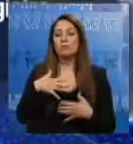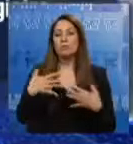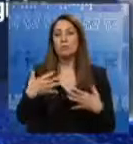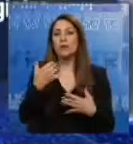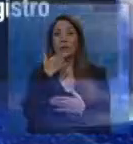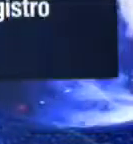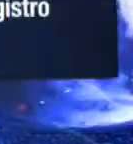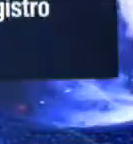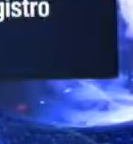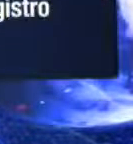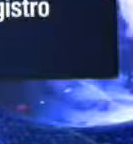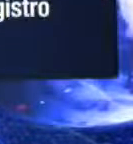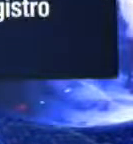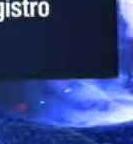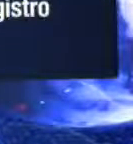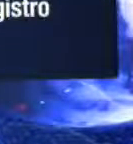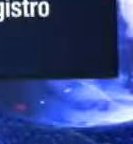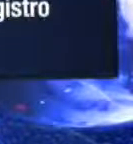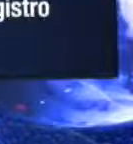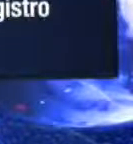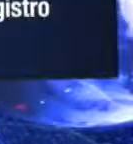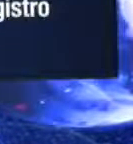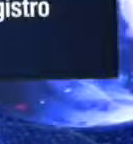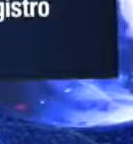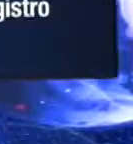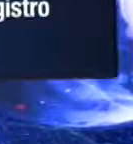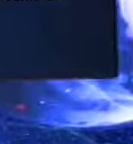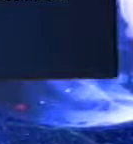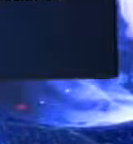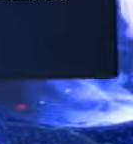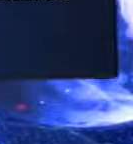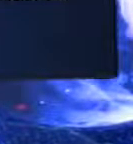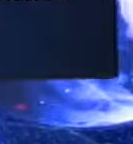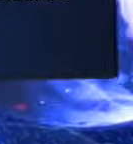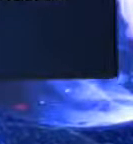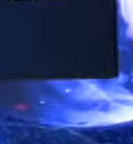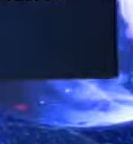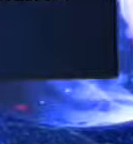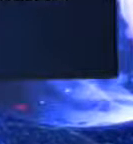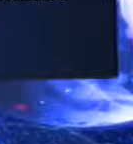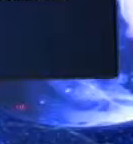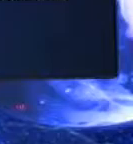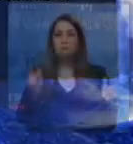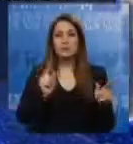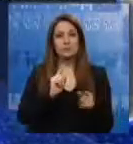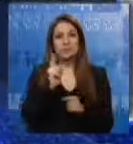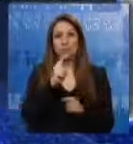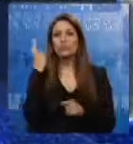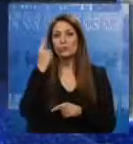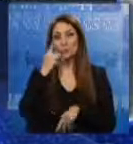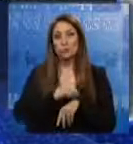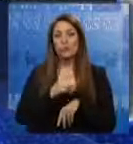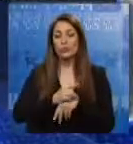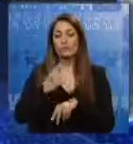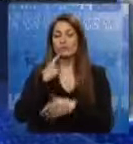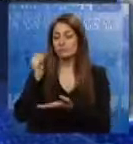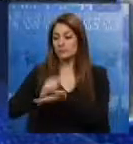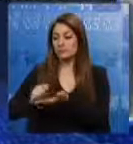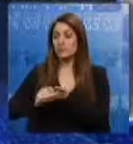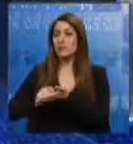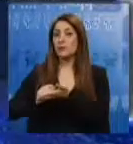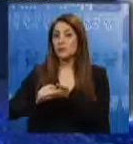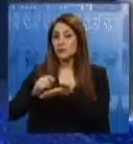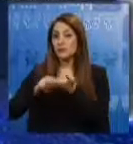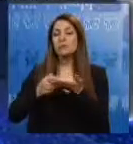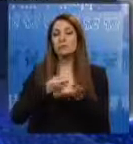analgésicos clasificados en el registro sanitario como de venta libre se lo realizará solo con receta médica. Esta decisión temporal y